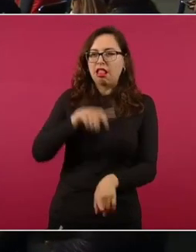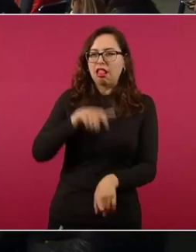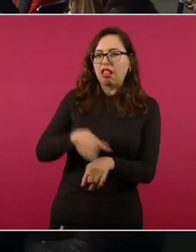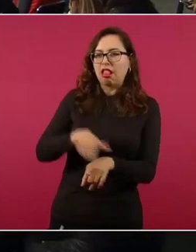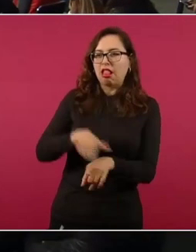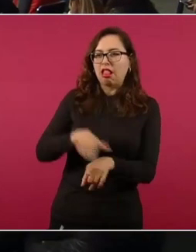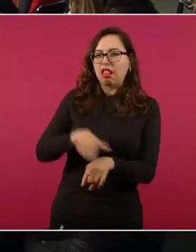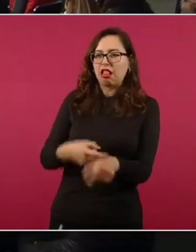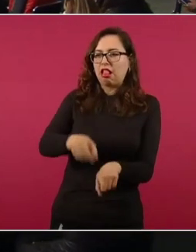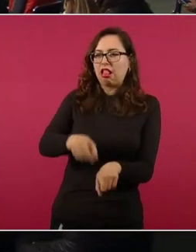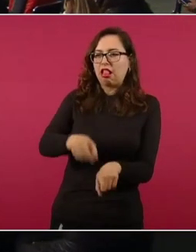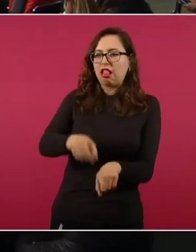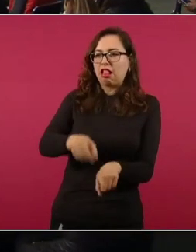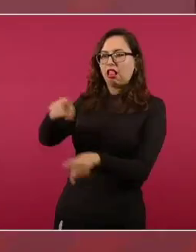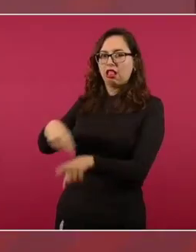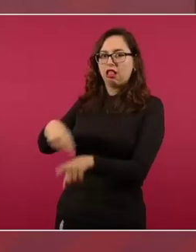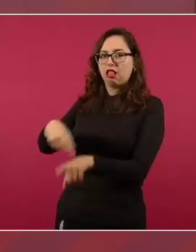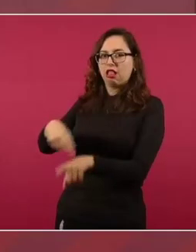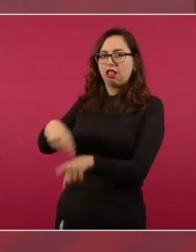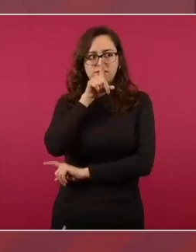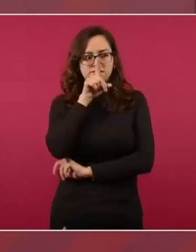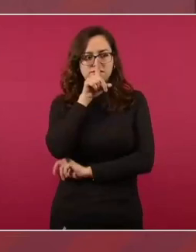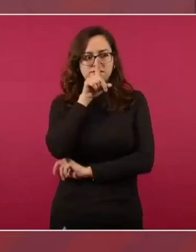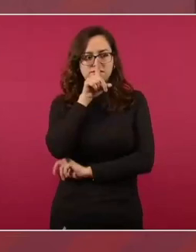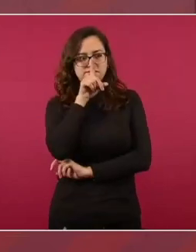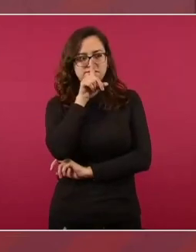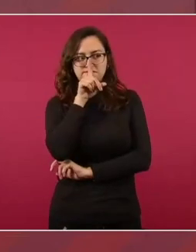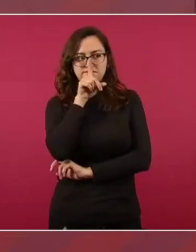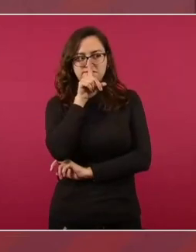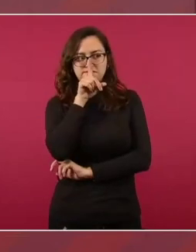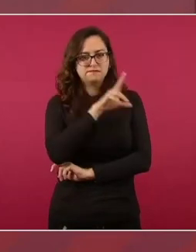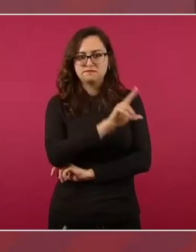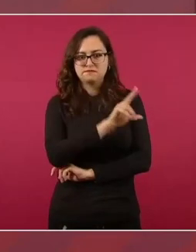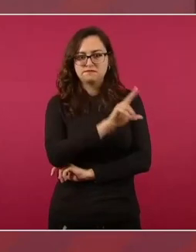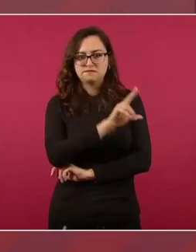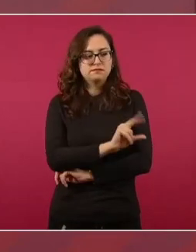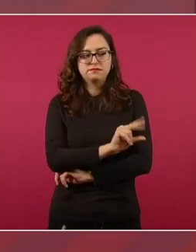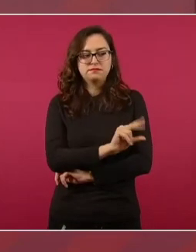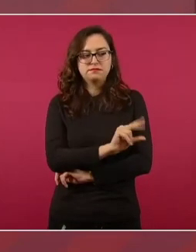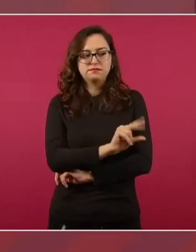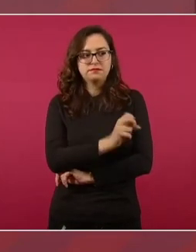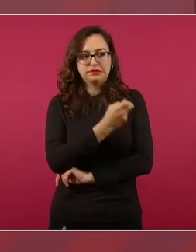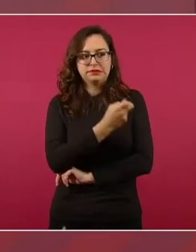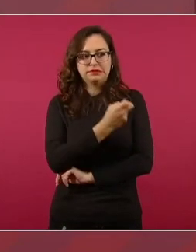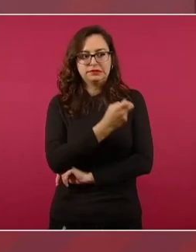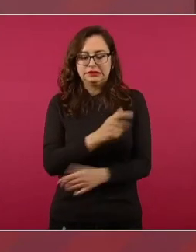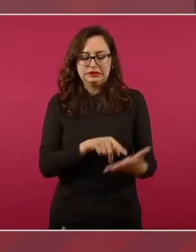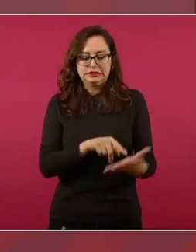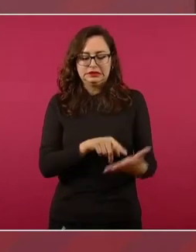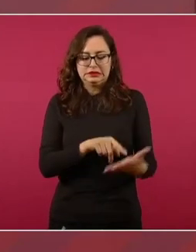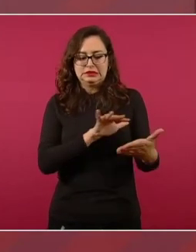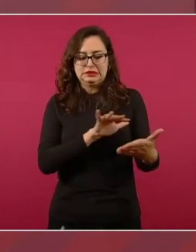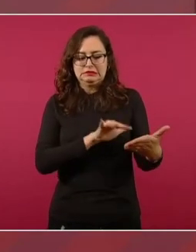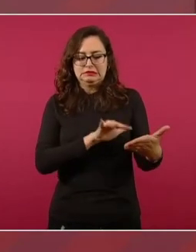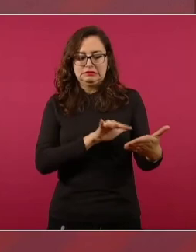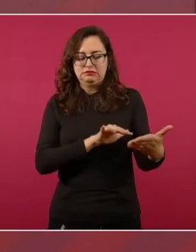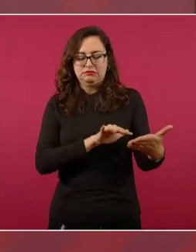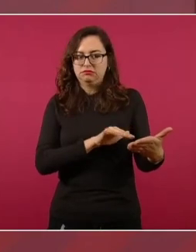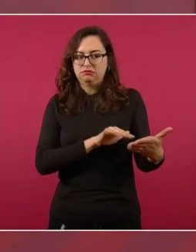cuando se trata de un presunto